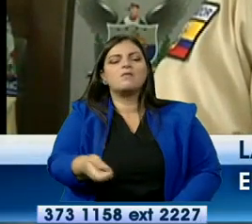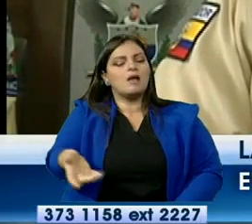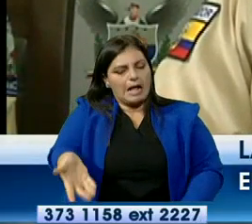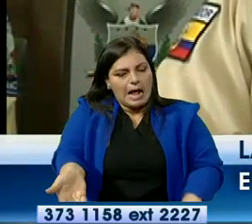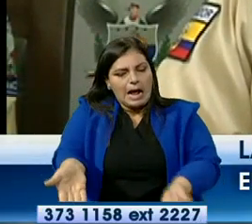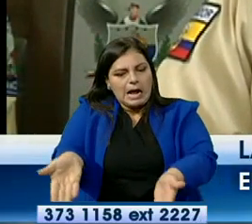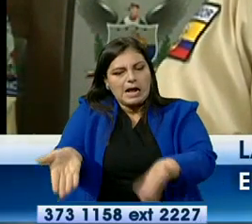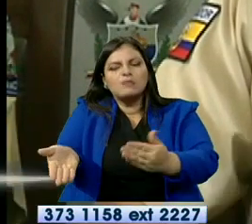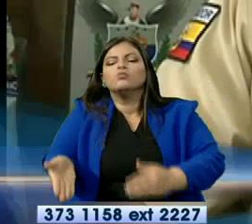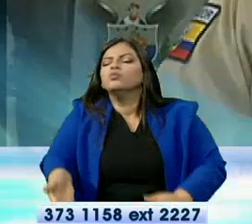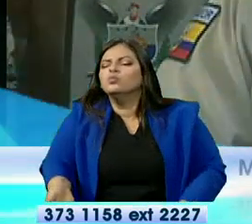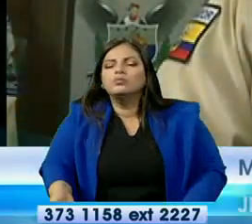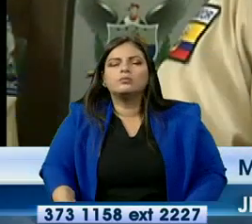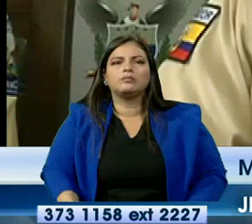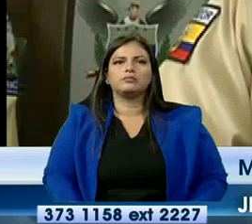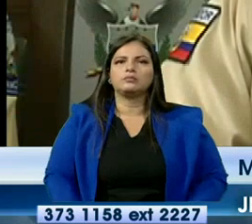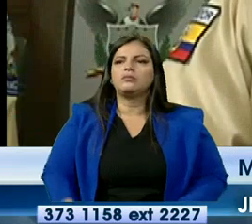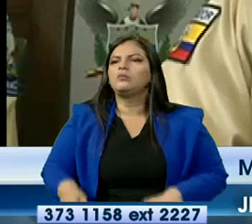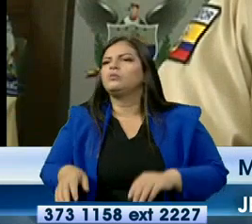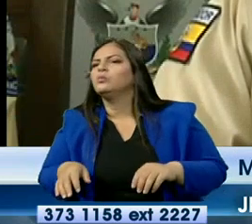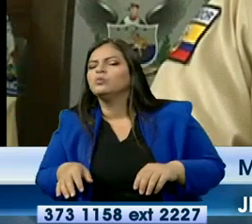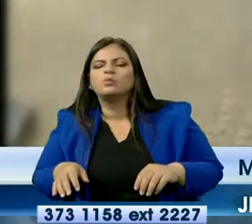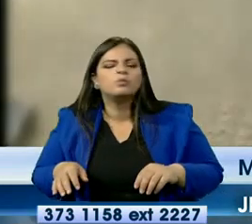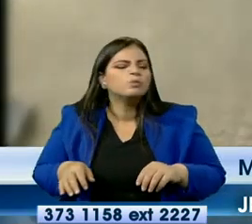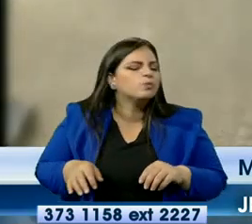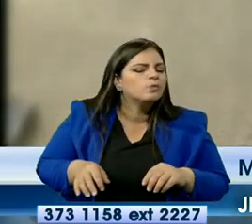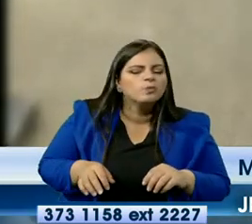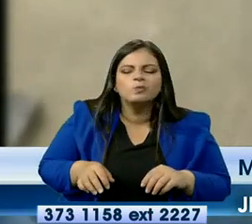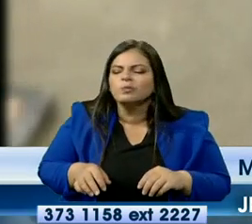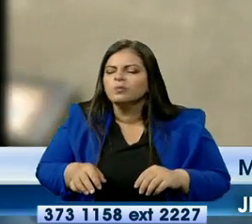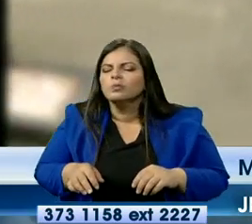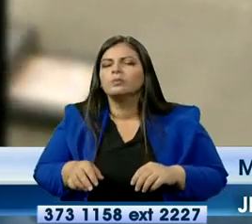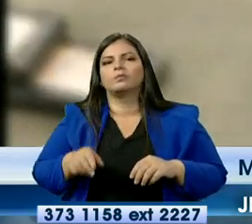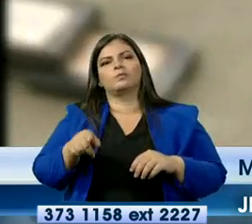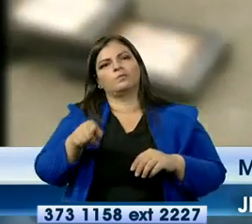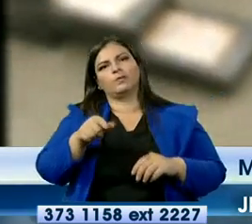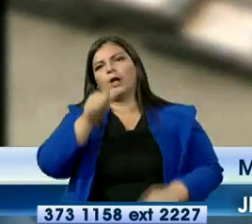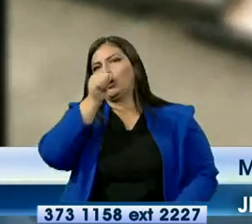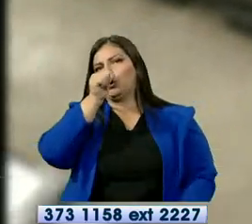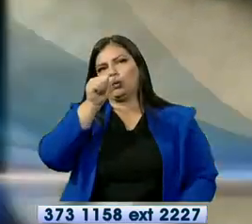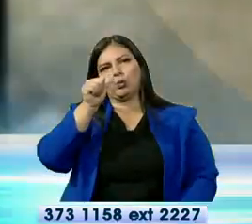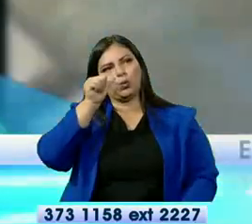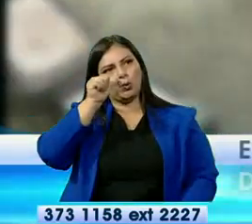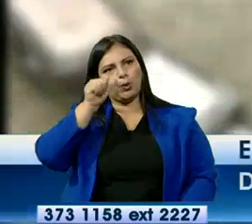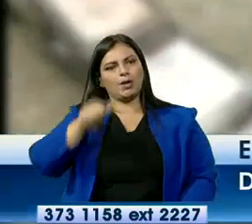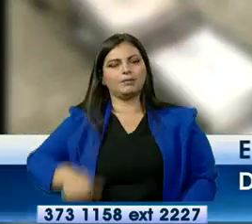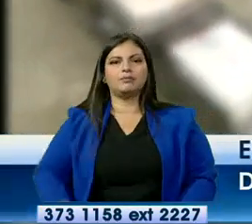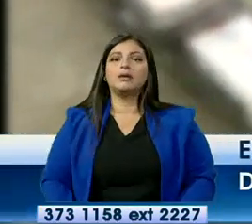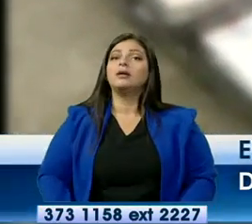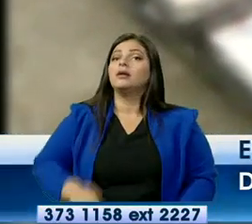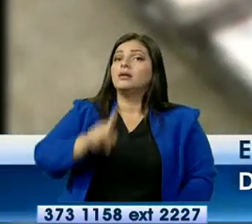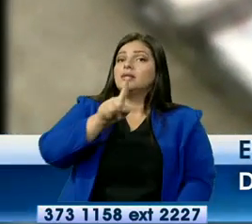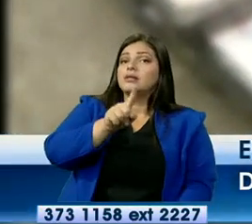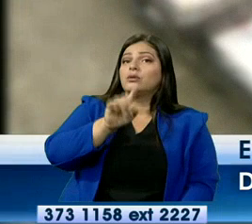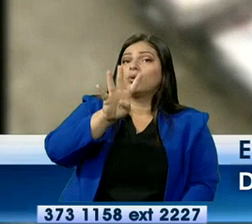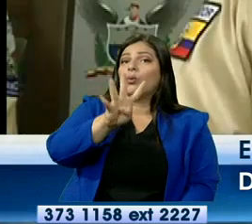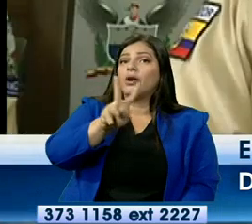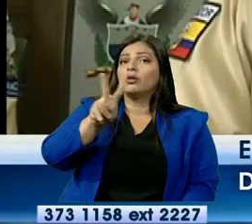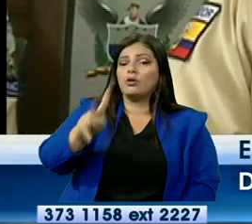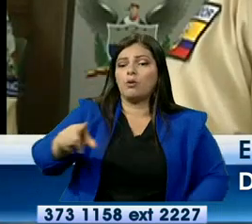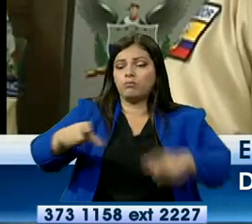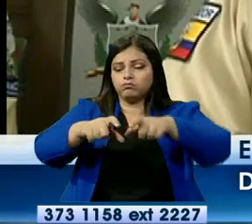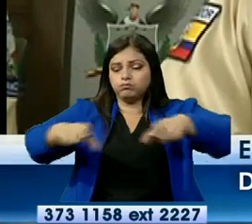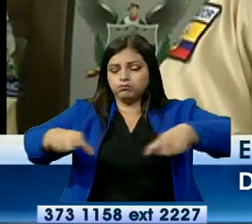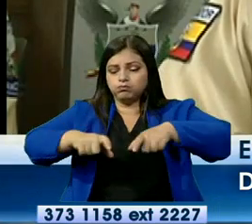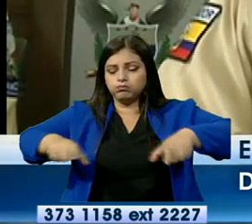sacos de yute en cuyo interior estaban contaminados con 142 bloques de cocaína. Tiene 4